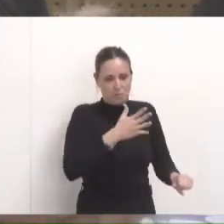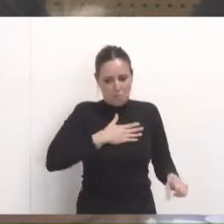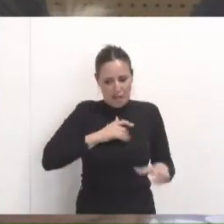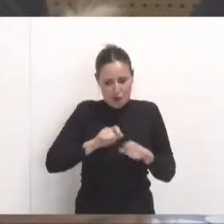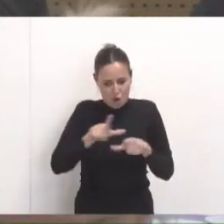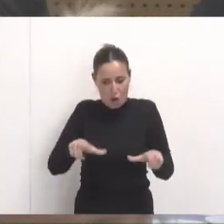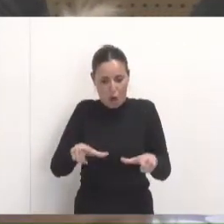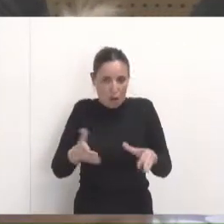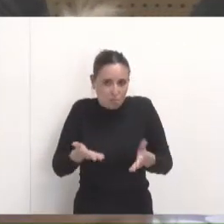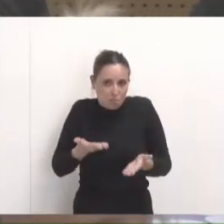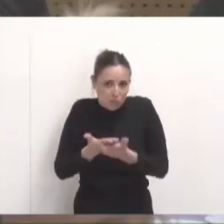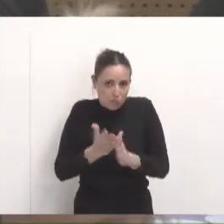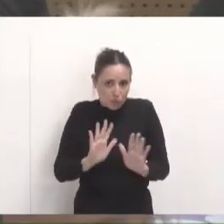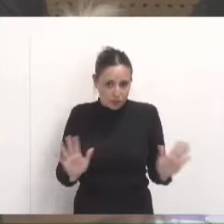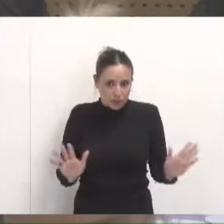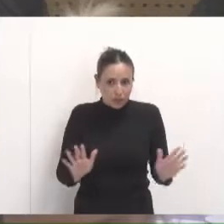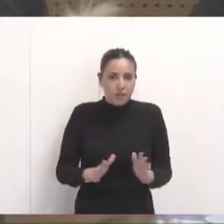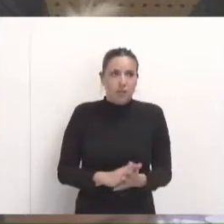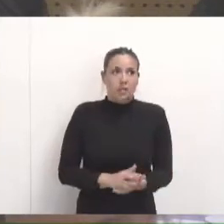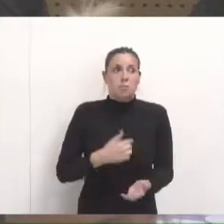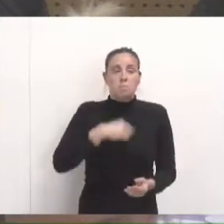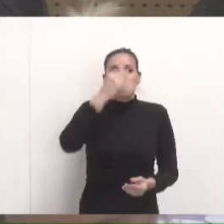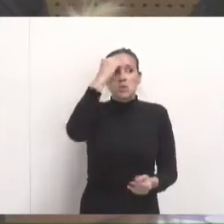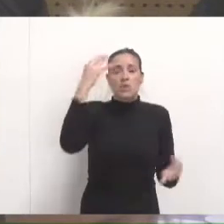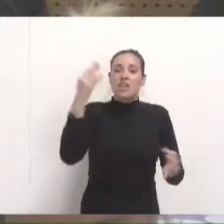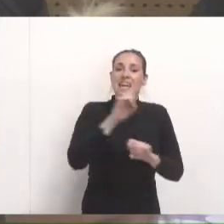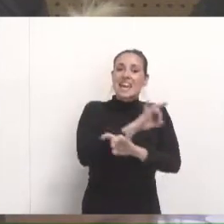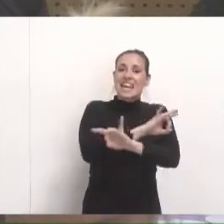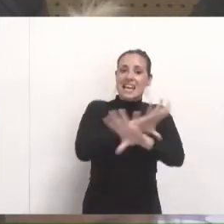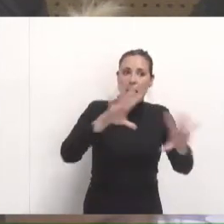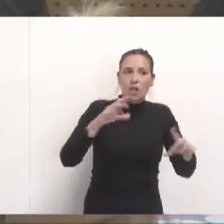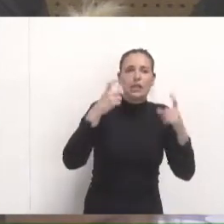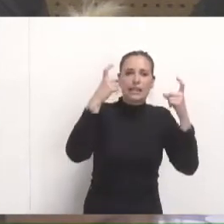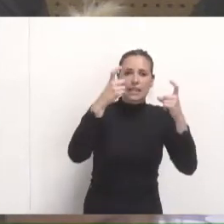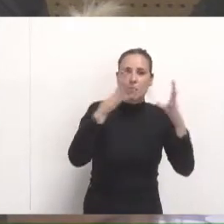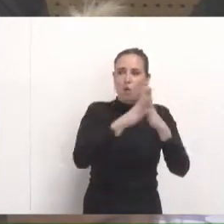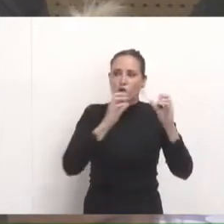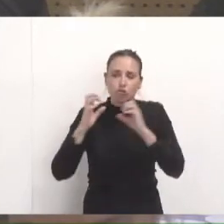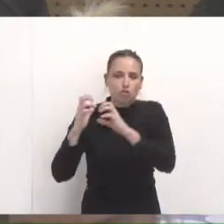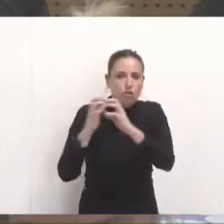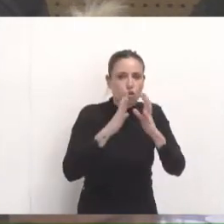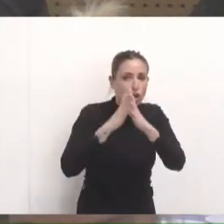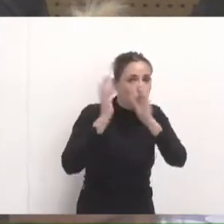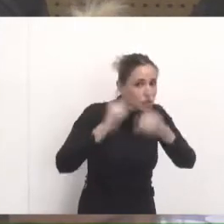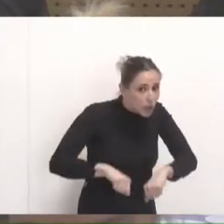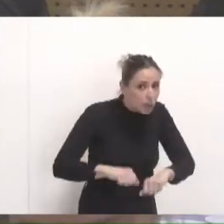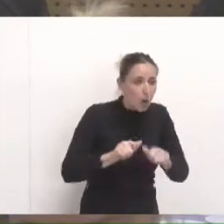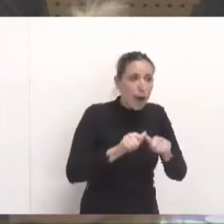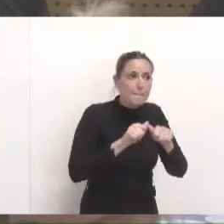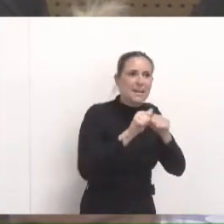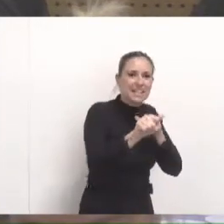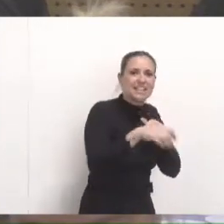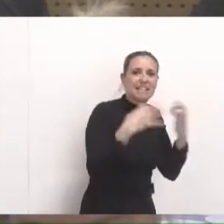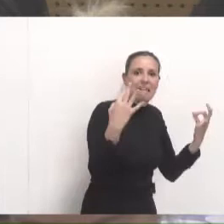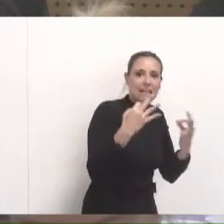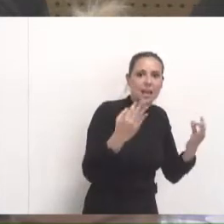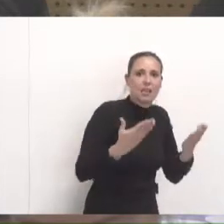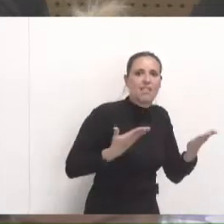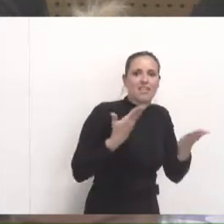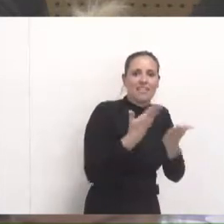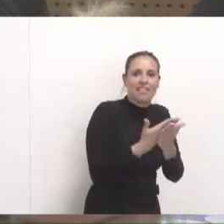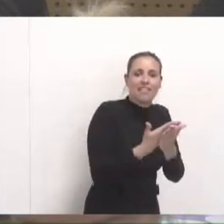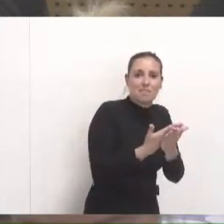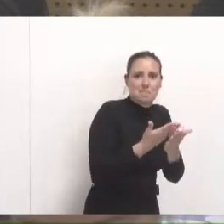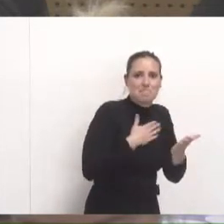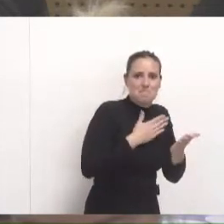Creo que debemos tener claro que vamos a tratar de llegar a consenso, pero el punto de partida es el trabajo que se ha hecho en esta moción y ver los elementos,